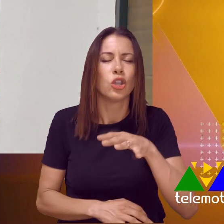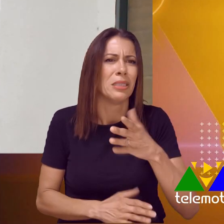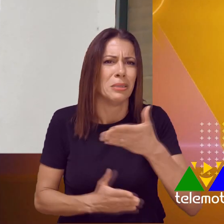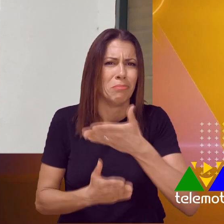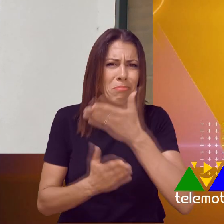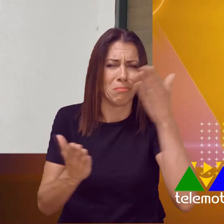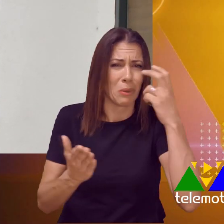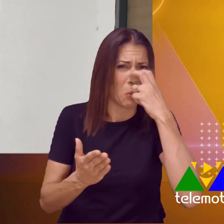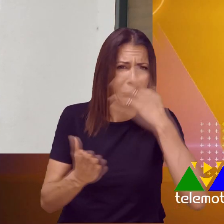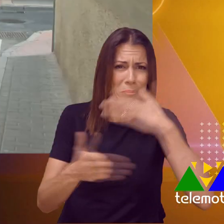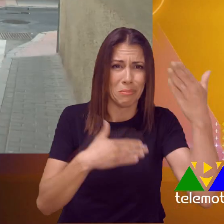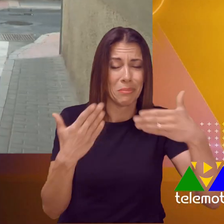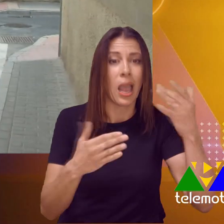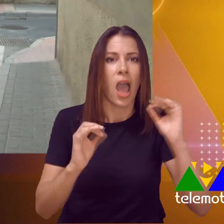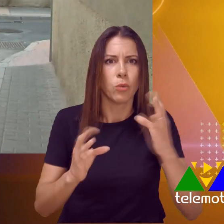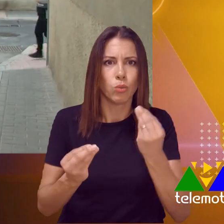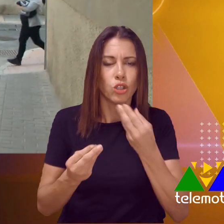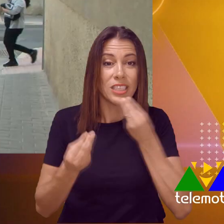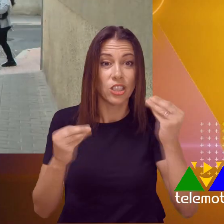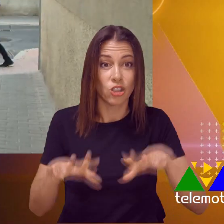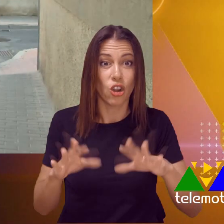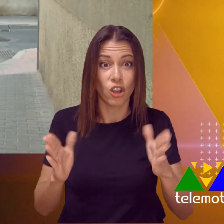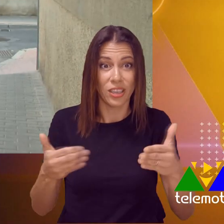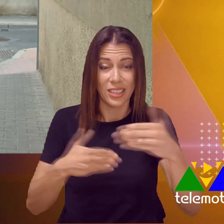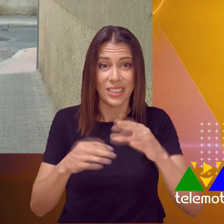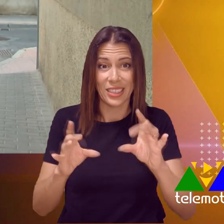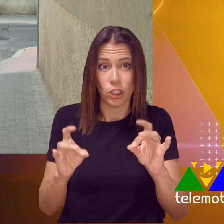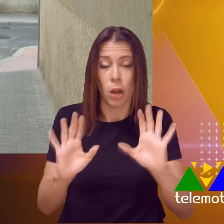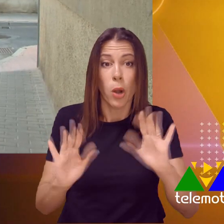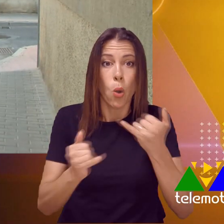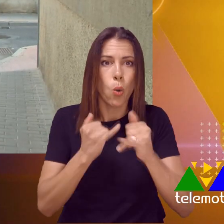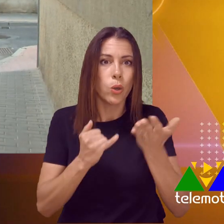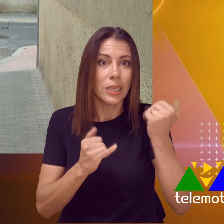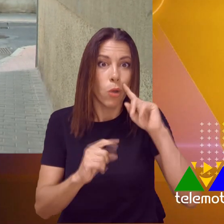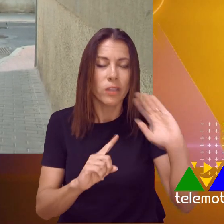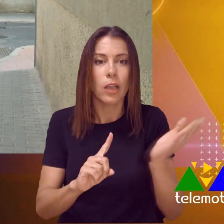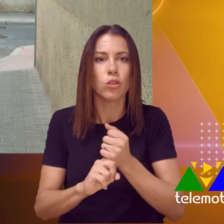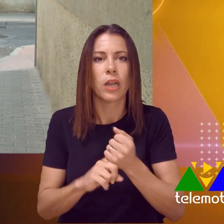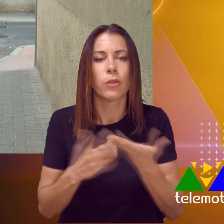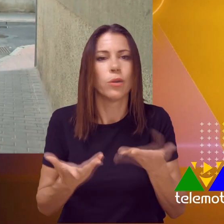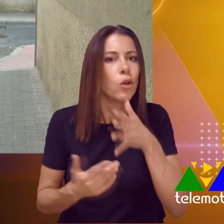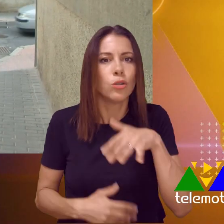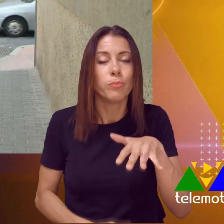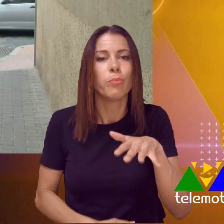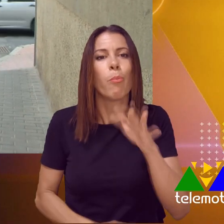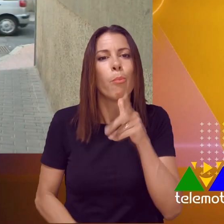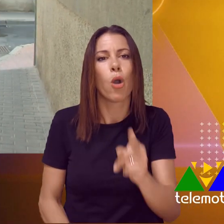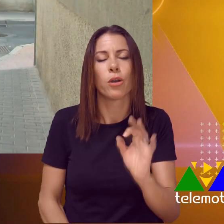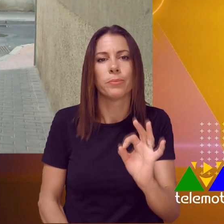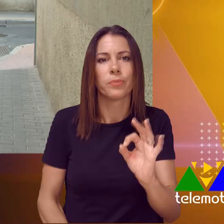que hay bastantes historias de tesoros. Uno de los últimos tesoros que se ha encontrado fue por el grupo